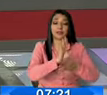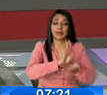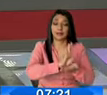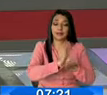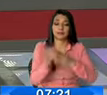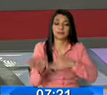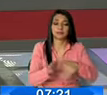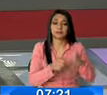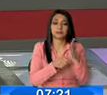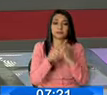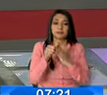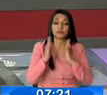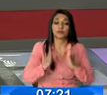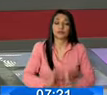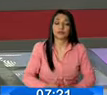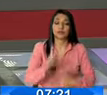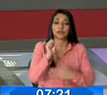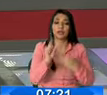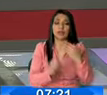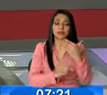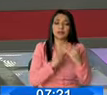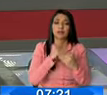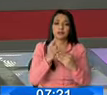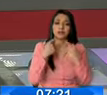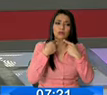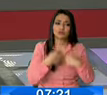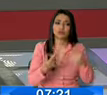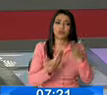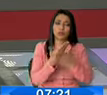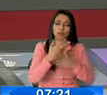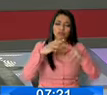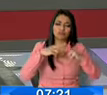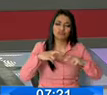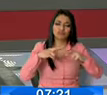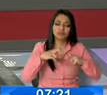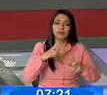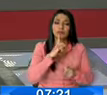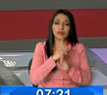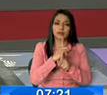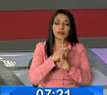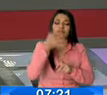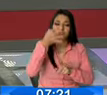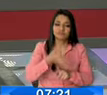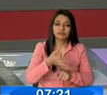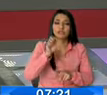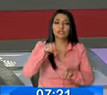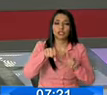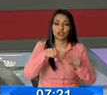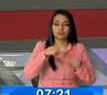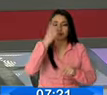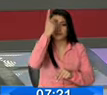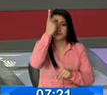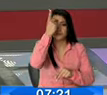de Finanzas anunció que se realizarán nuevos estudios para constatar la existencia de la